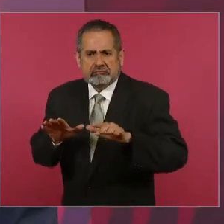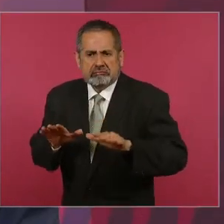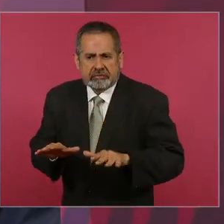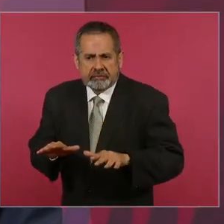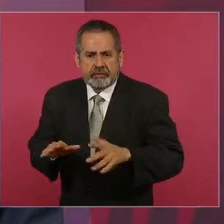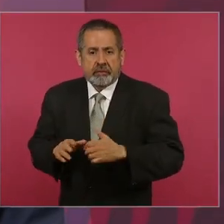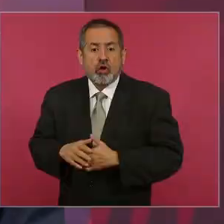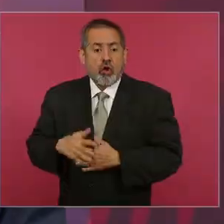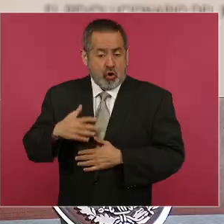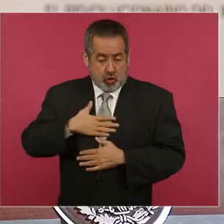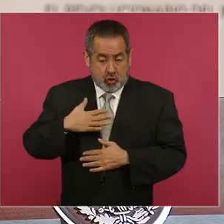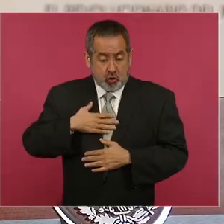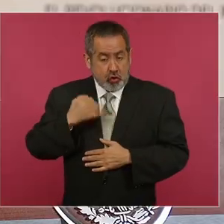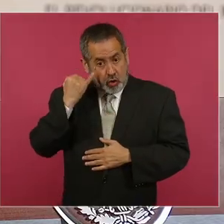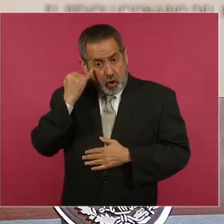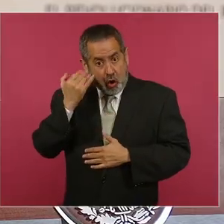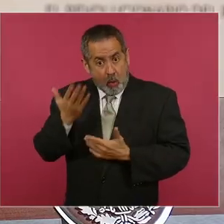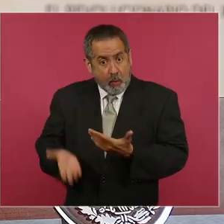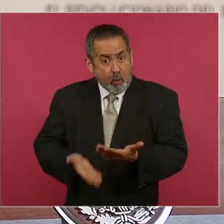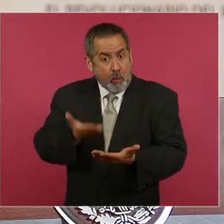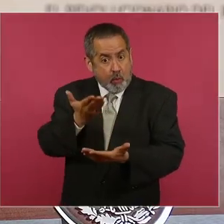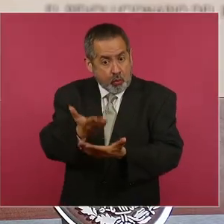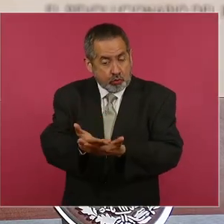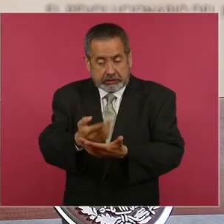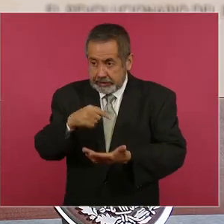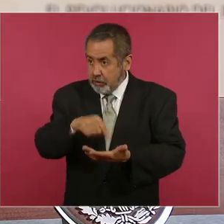Lo propuse aquí,